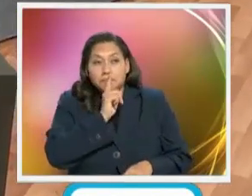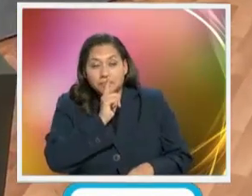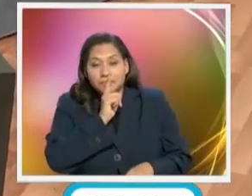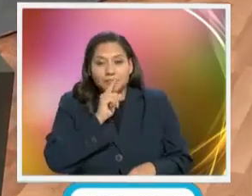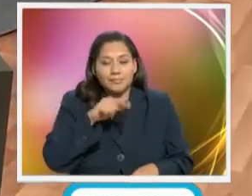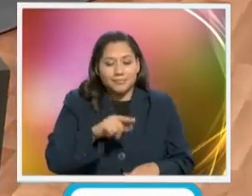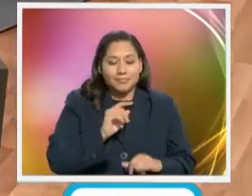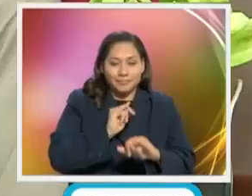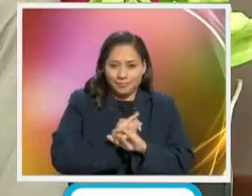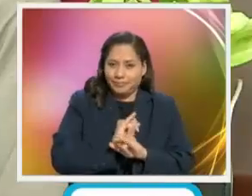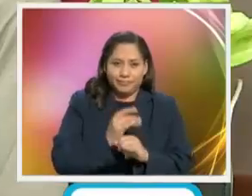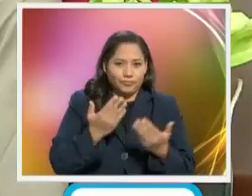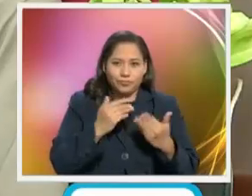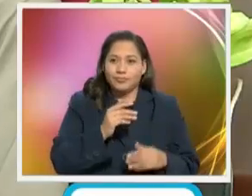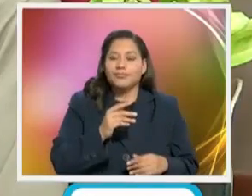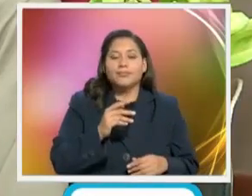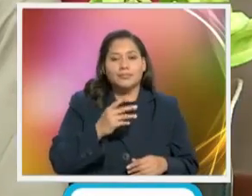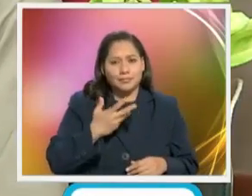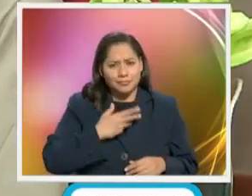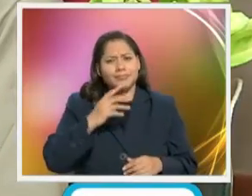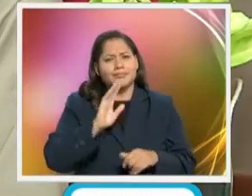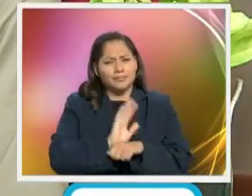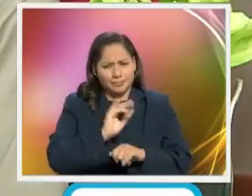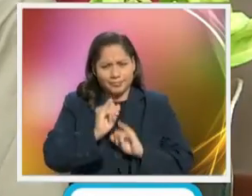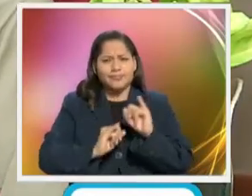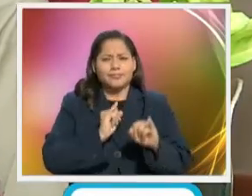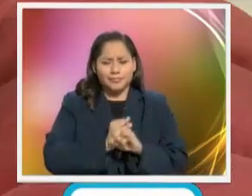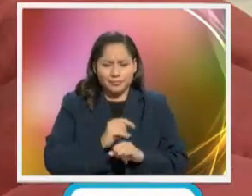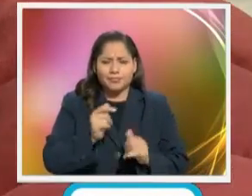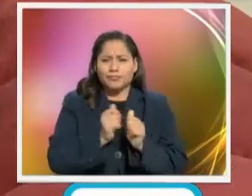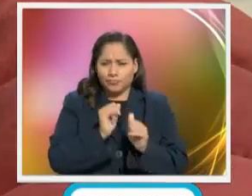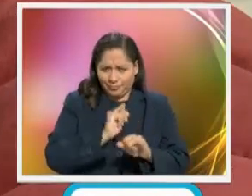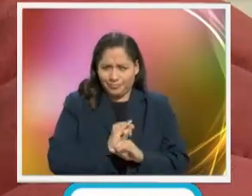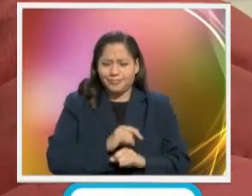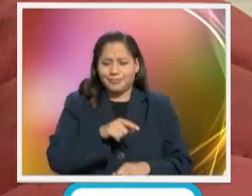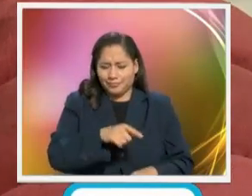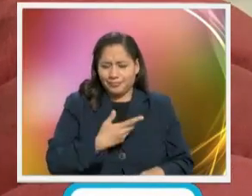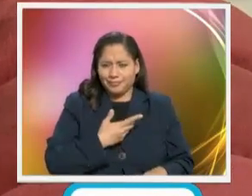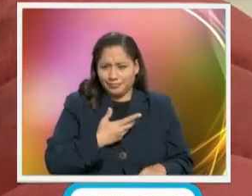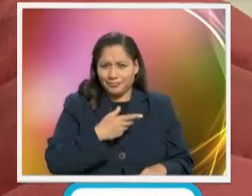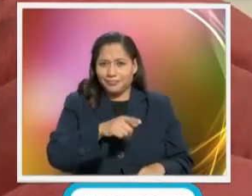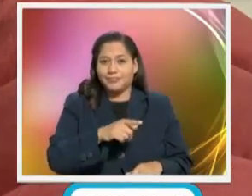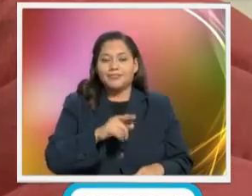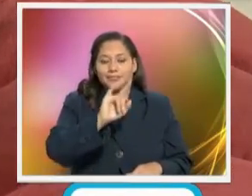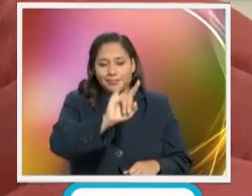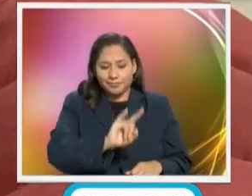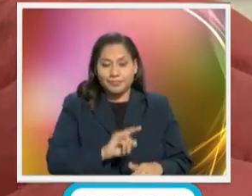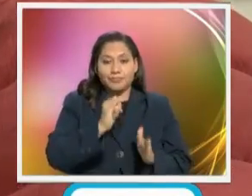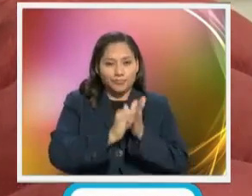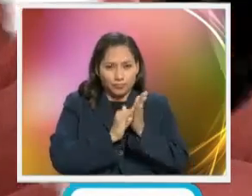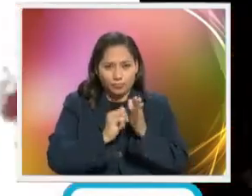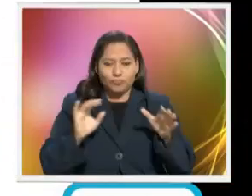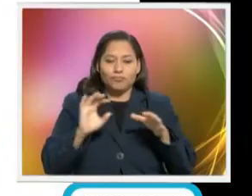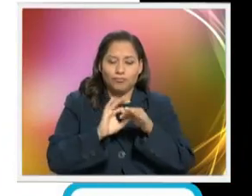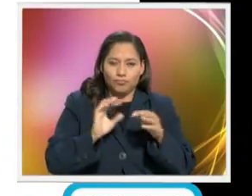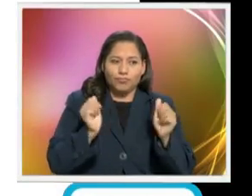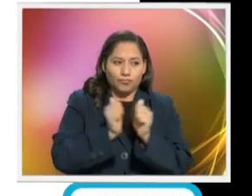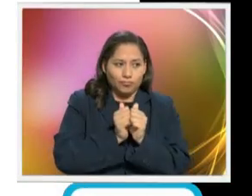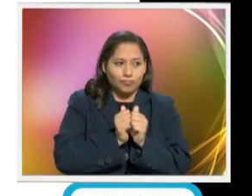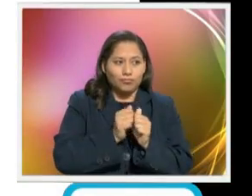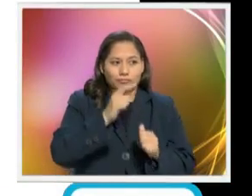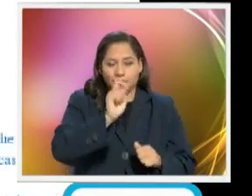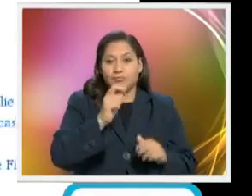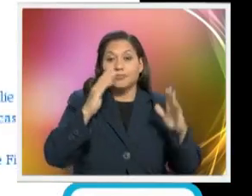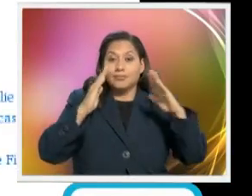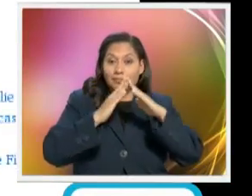línea, lo que sí es que hay mucho cine internacional en línea y vamos a recomendar un blog espléndido con su canal de YouTube asociado, Sí. que es